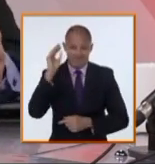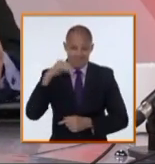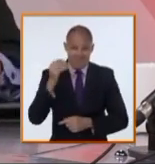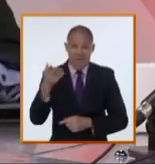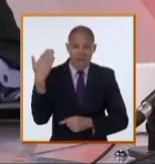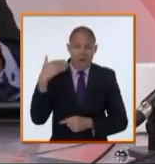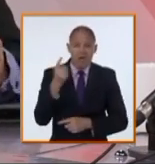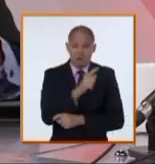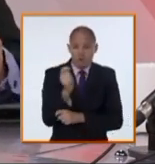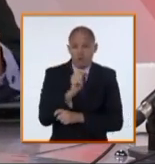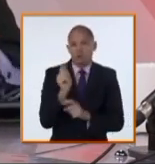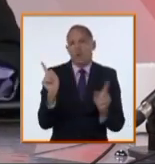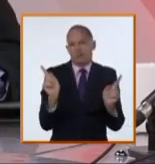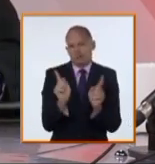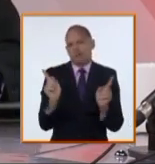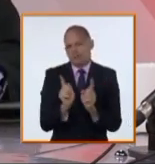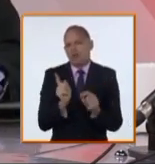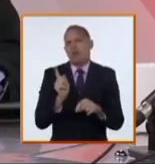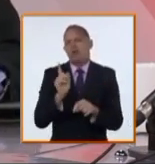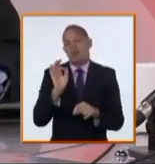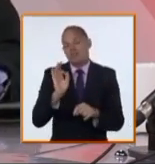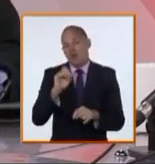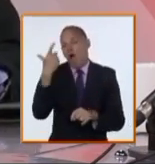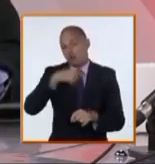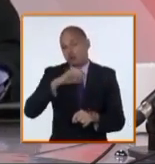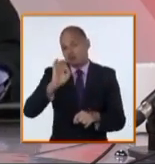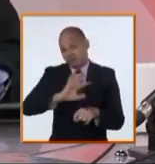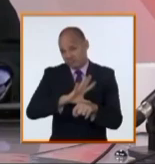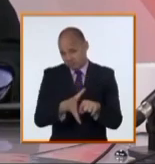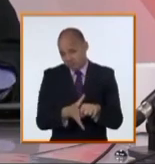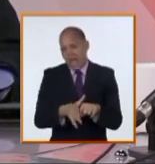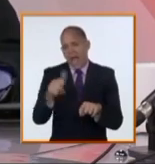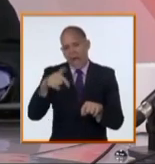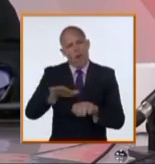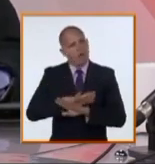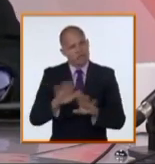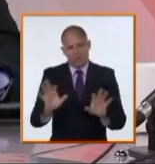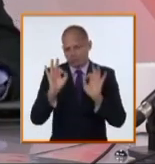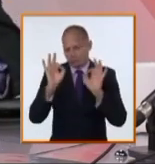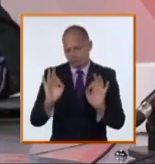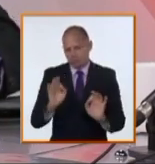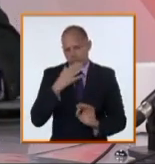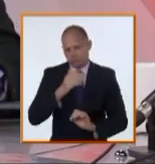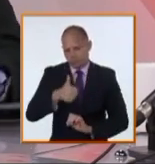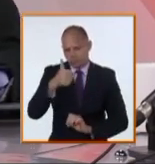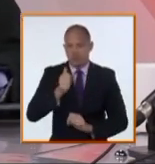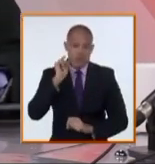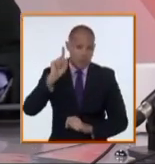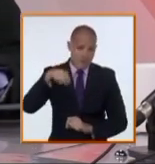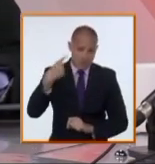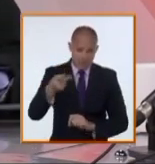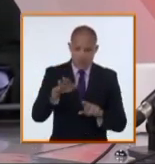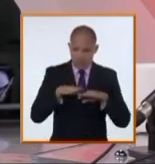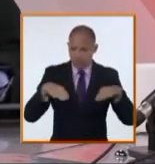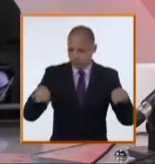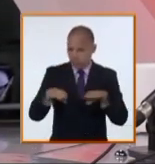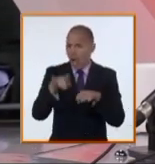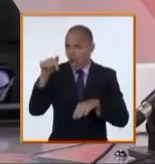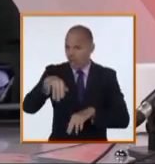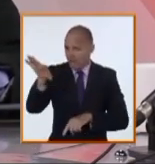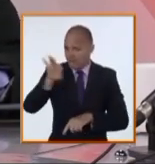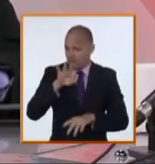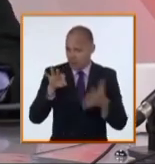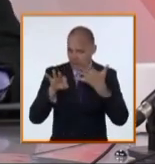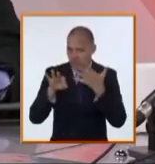pandemia pues sea todo un éxito en medio de las adversas condiciones que tiene el país mañana Por cierto estaremos en mesa redonda con el ministro de educación